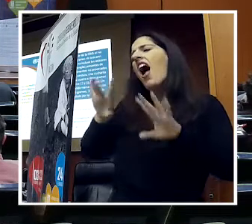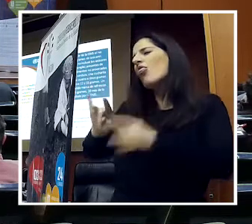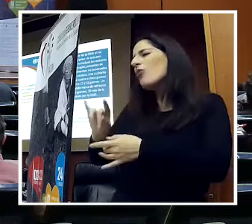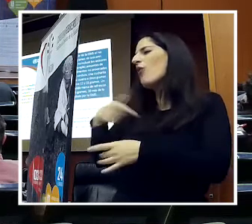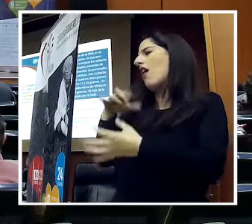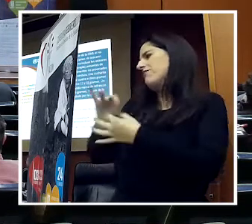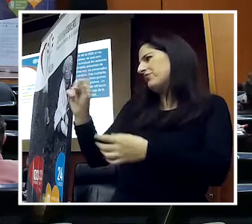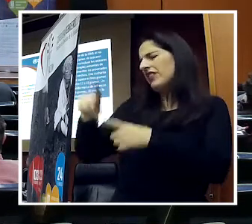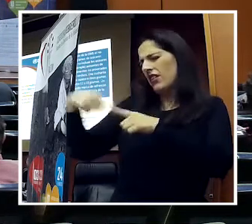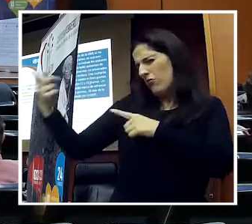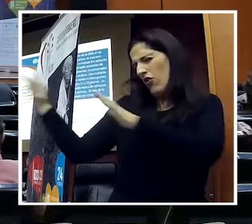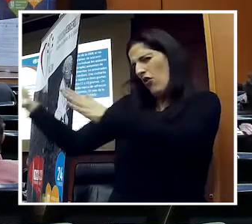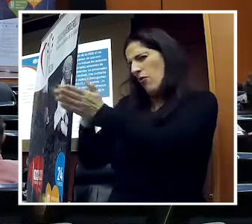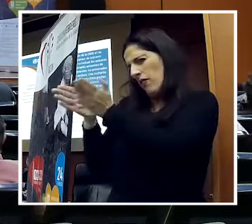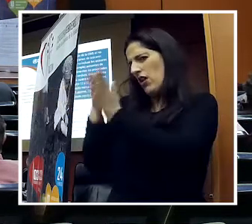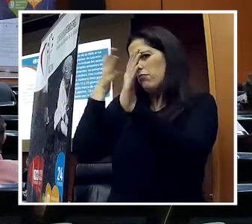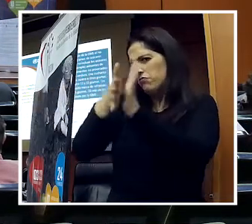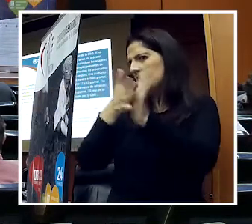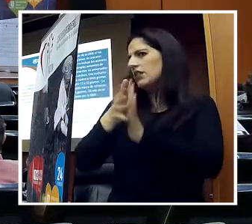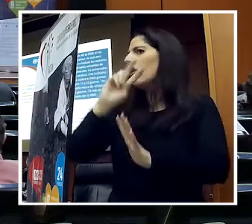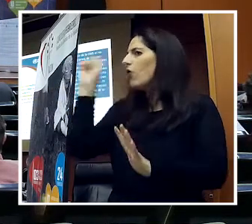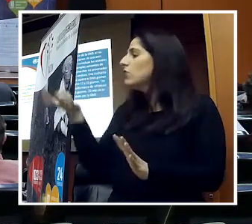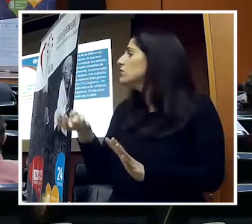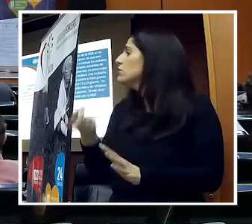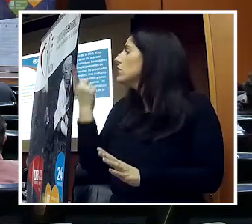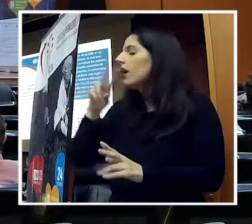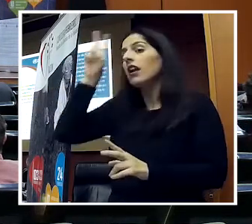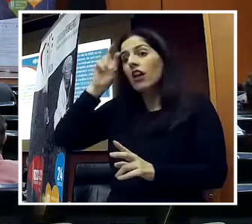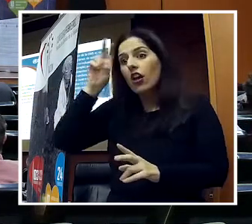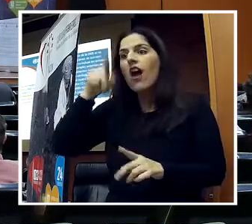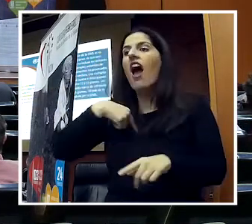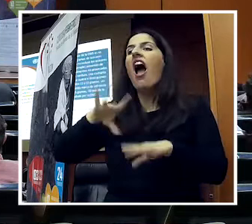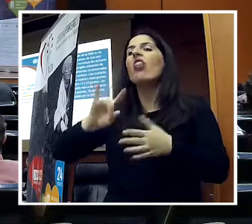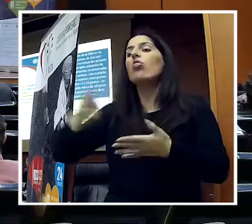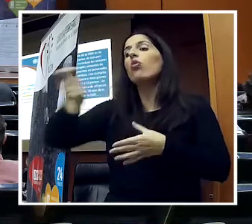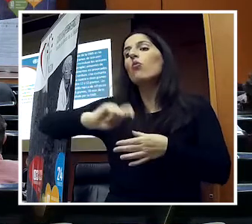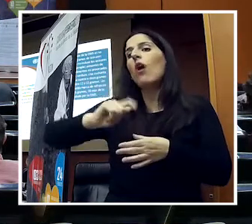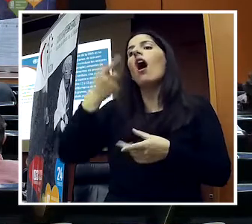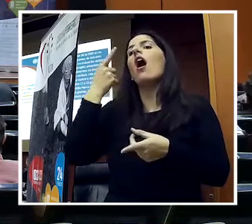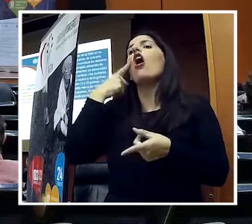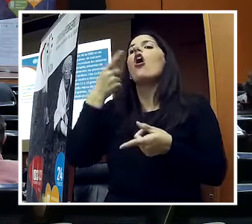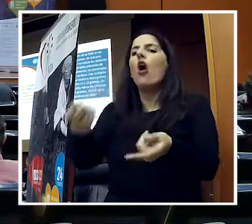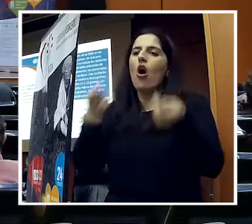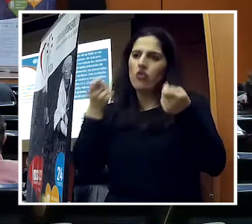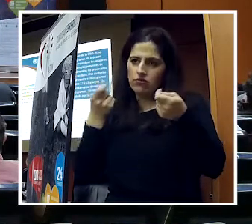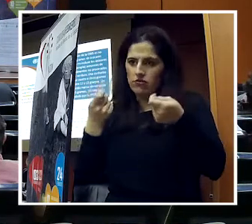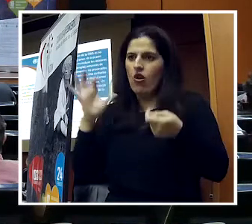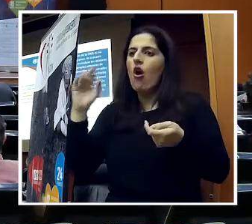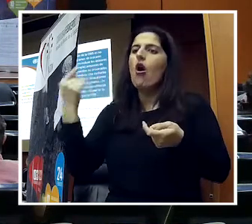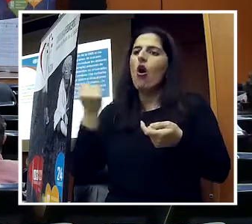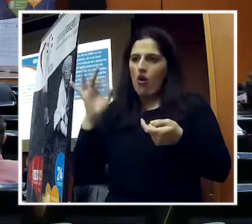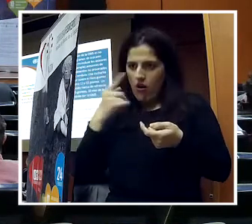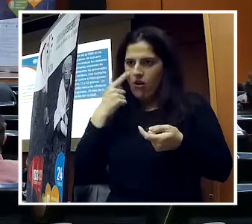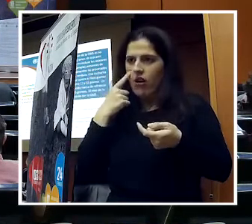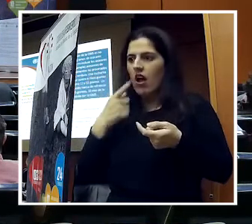un verdadero experto en este tema, pero simplemente recordaros el tema del azúcar. Hoy por hoy casi más importancia